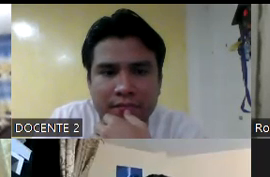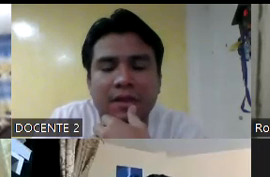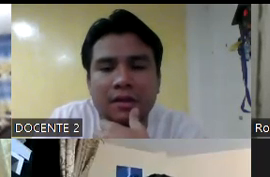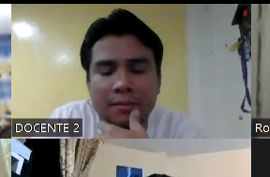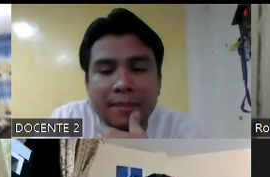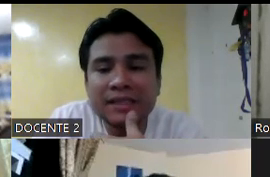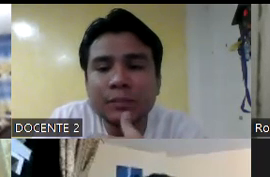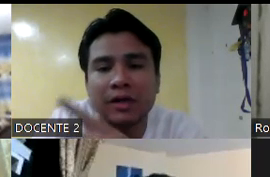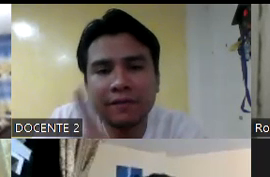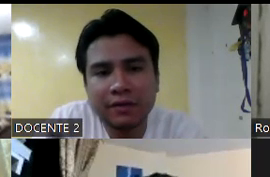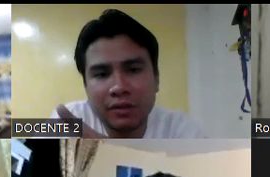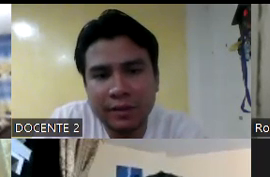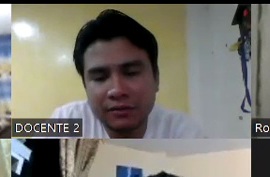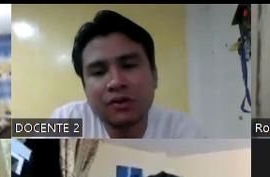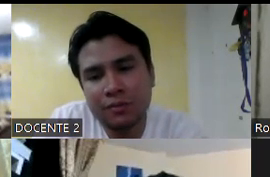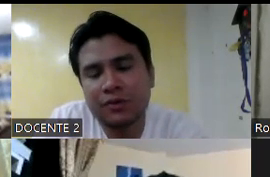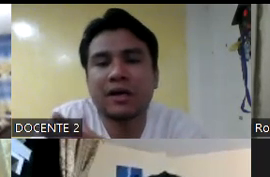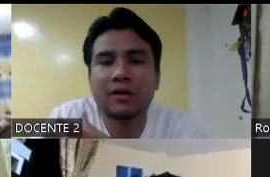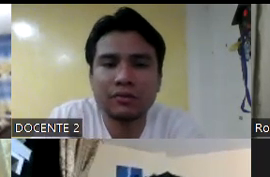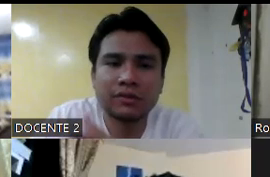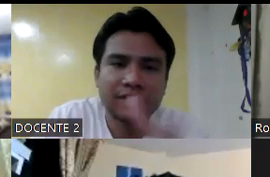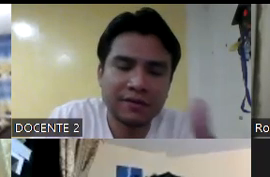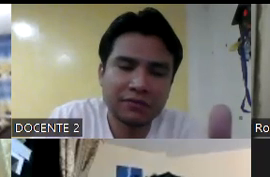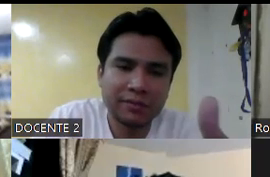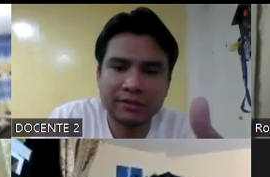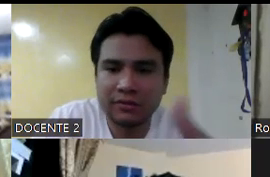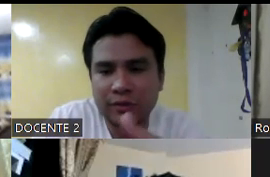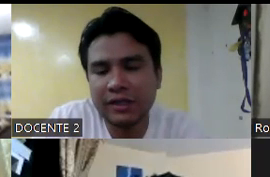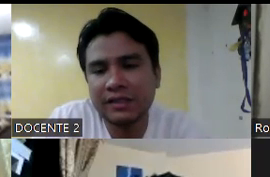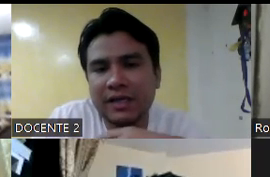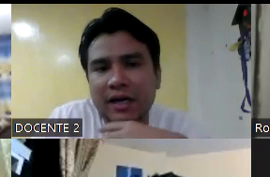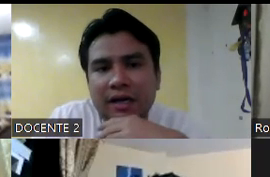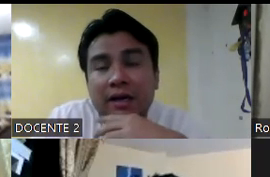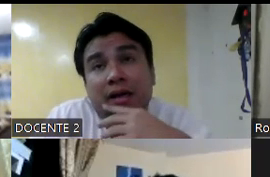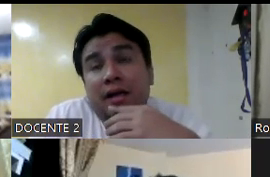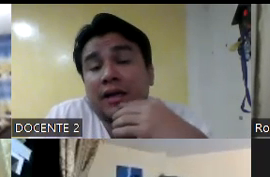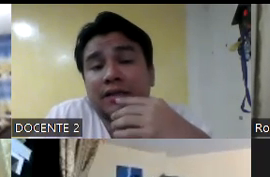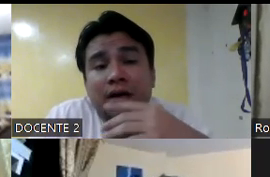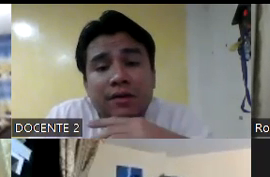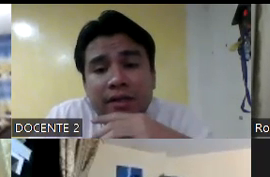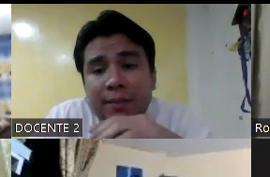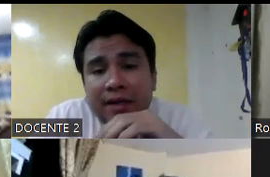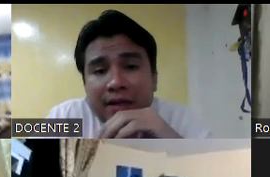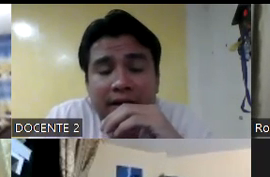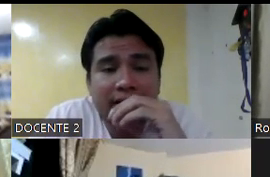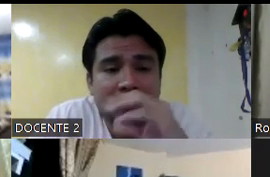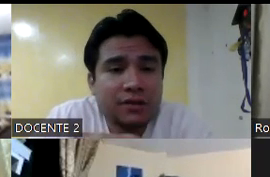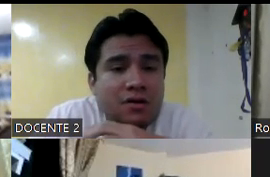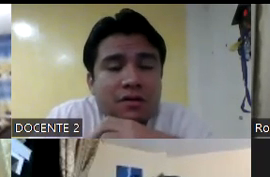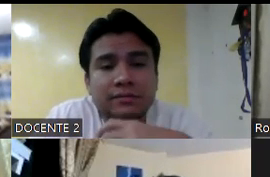ese efecto? Más por el efecto adverso y obvio, el gusto a ese efecto adverso, como les decía, les da una etapa